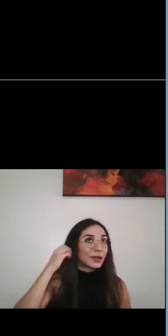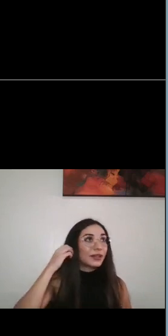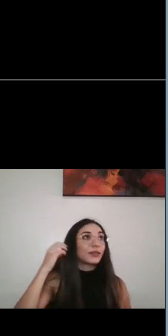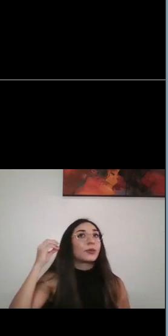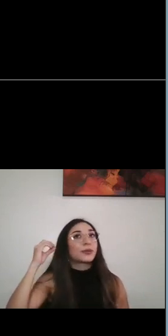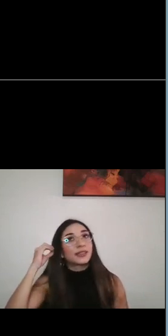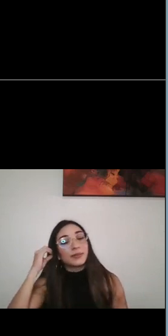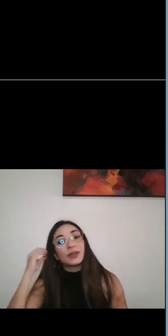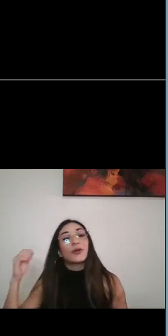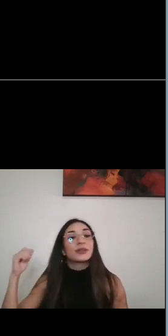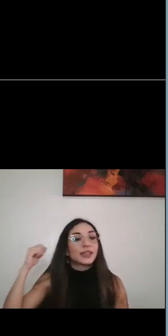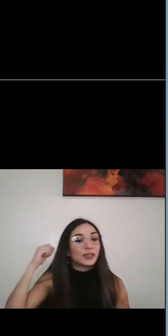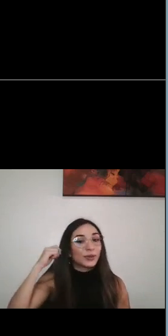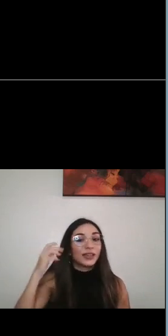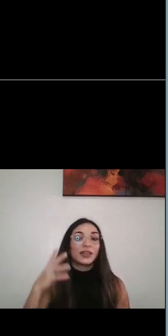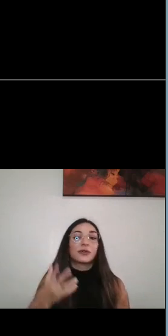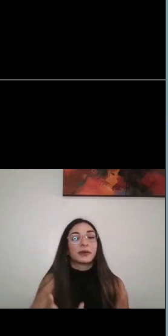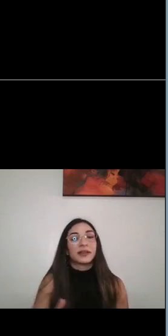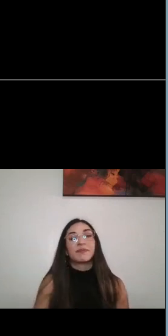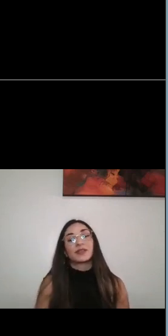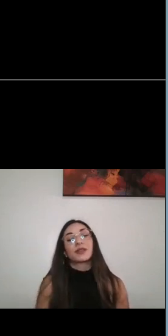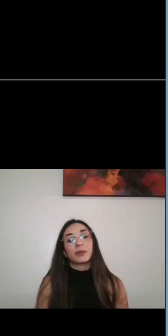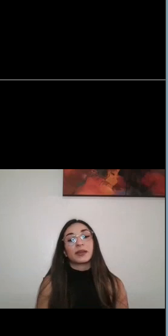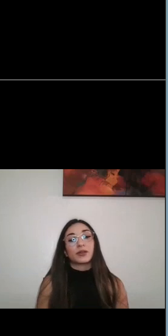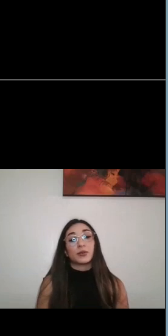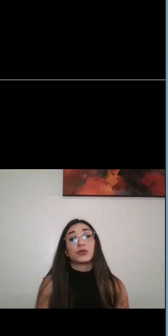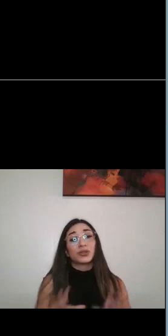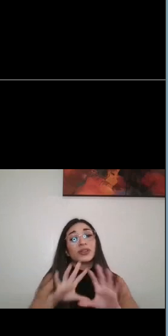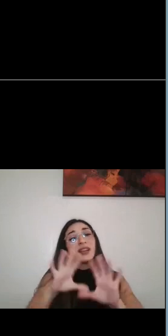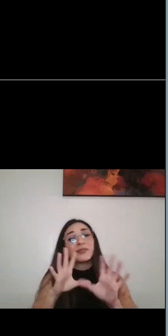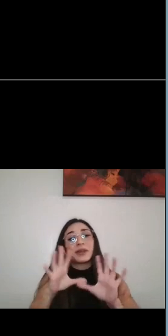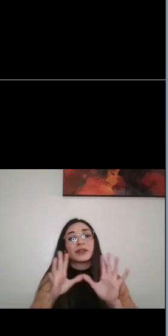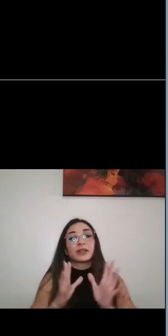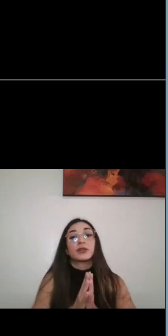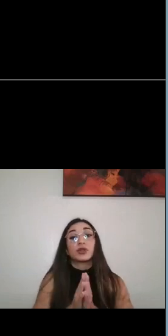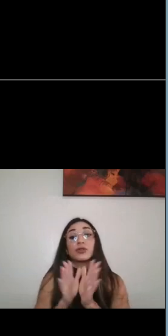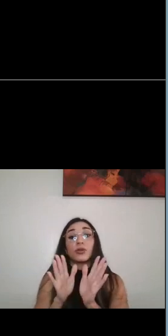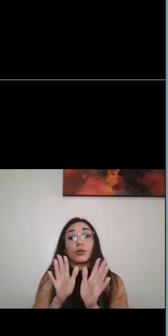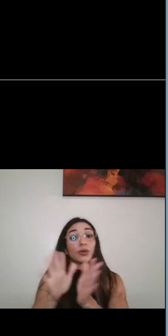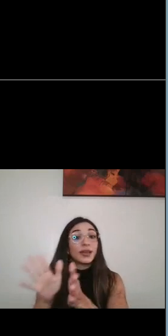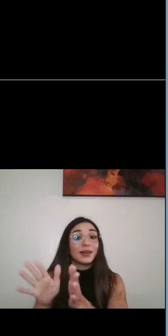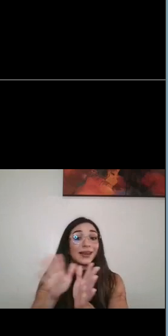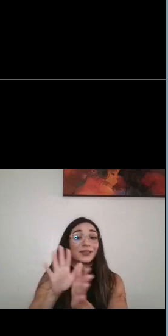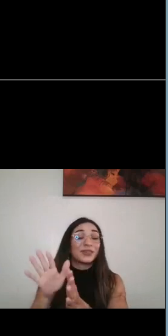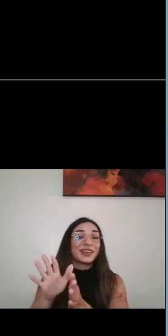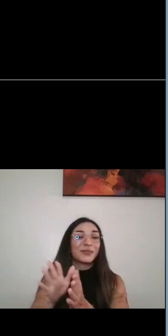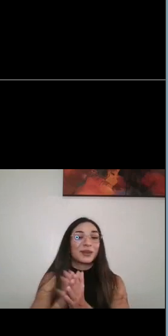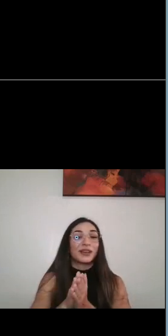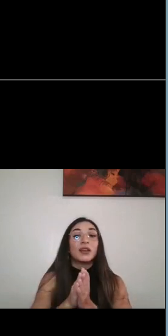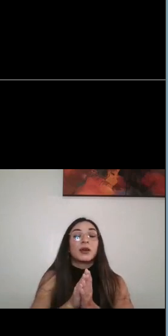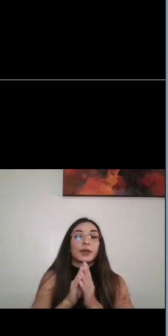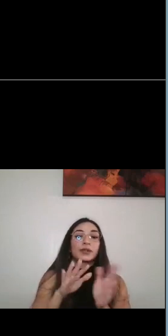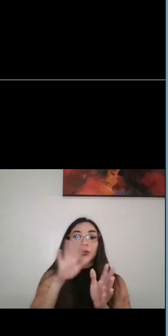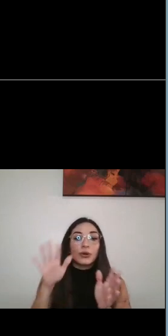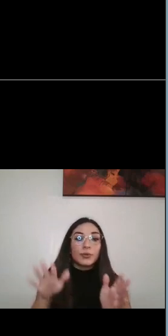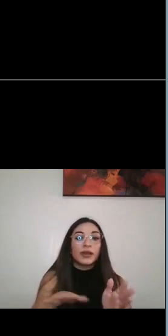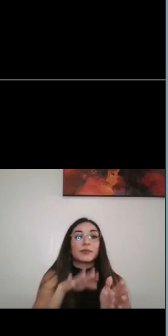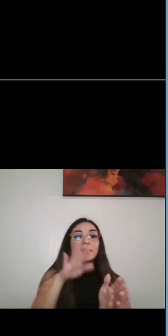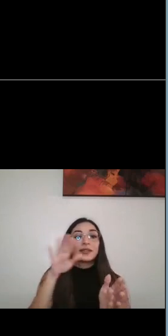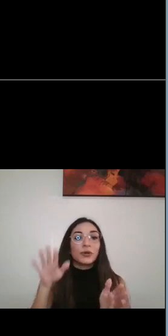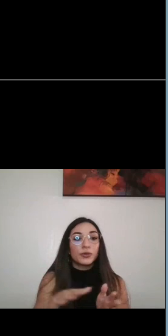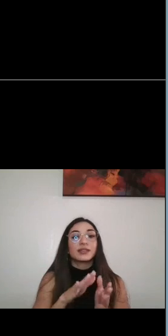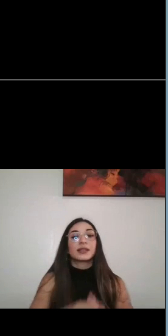se maltrató porque se metió, o es que hizo aquí, o verdad, eso también es común. Entonces son de las manifestaciones, no son únicas, las únicas, ¿verdad? Pero sí son